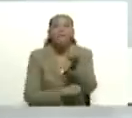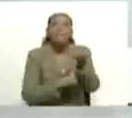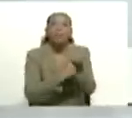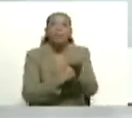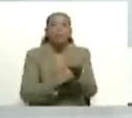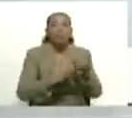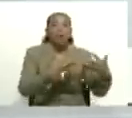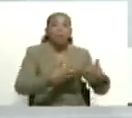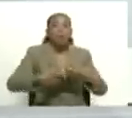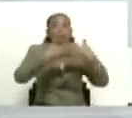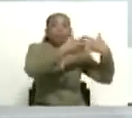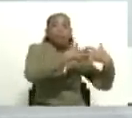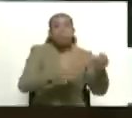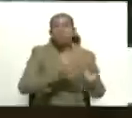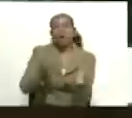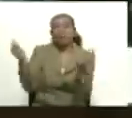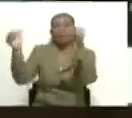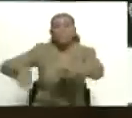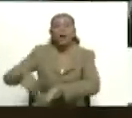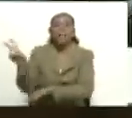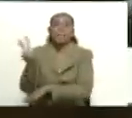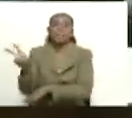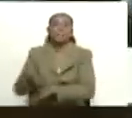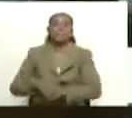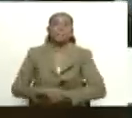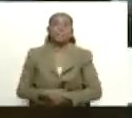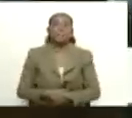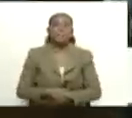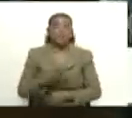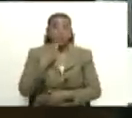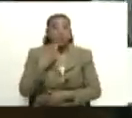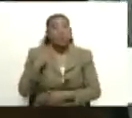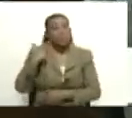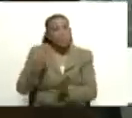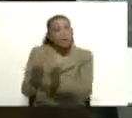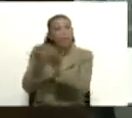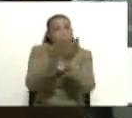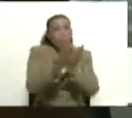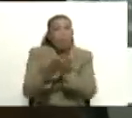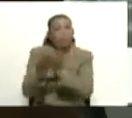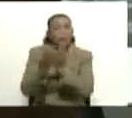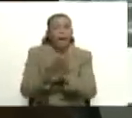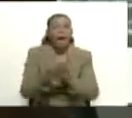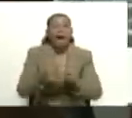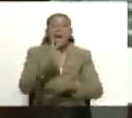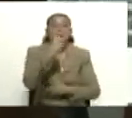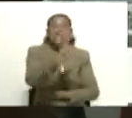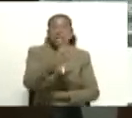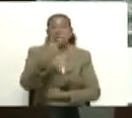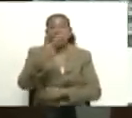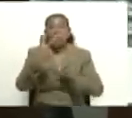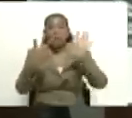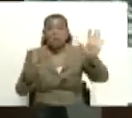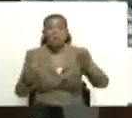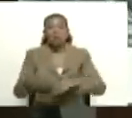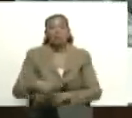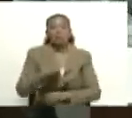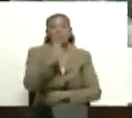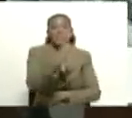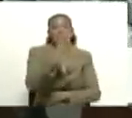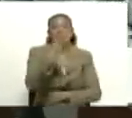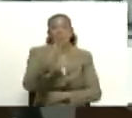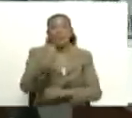la patria. Y yo pido que después estudiemos los artículos 128, 129 y